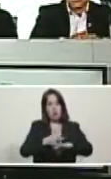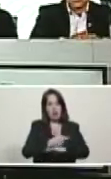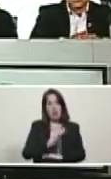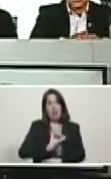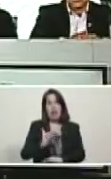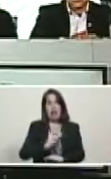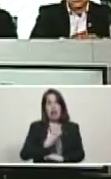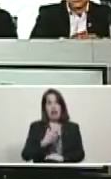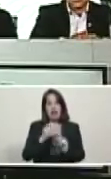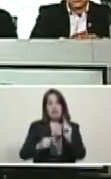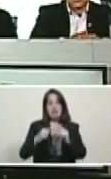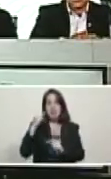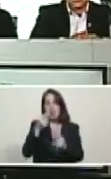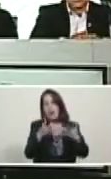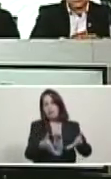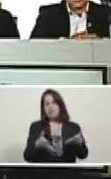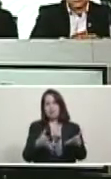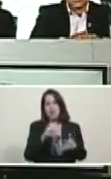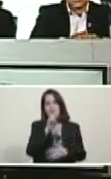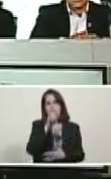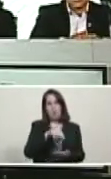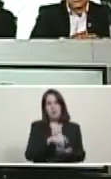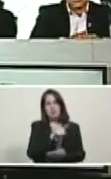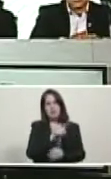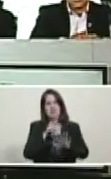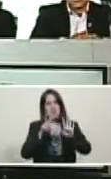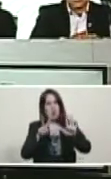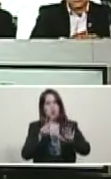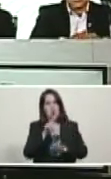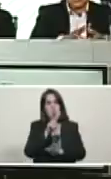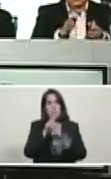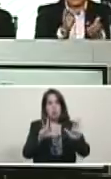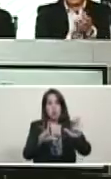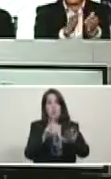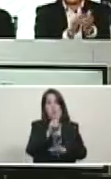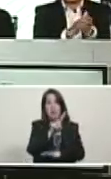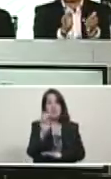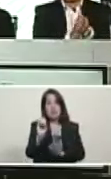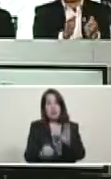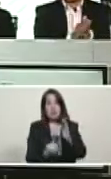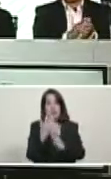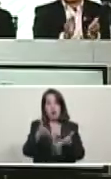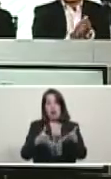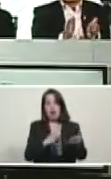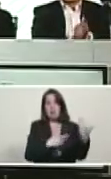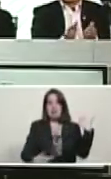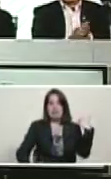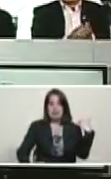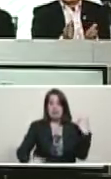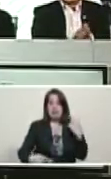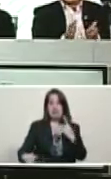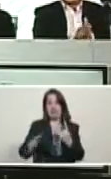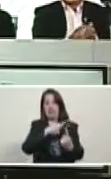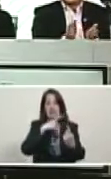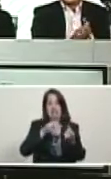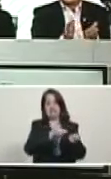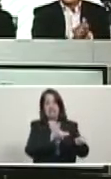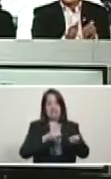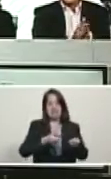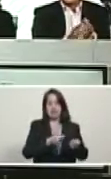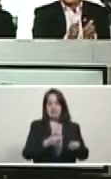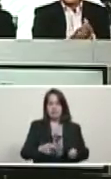ganado la elección presidencial de 2018 el 20 de mayo luego de haber transitado conspiraciones luego de haber sobrevivido